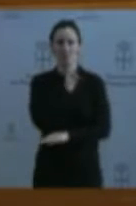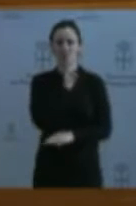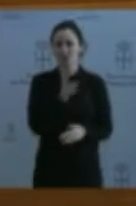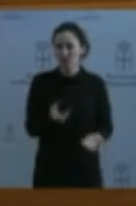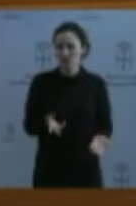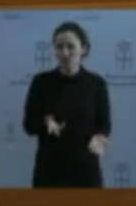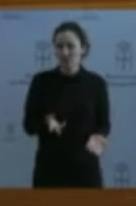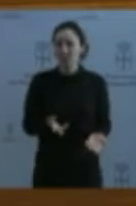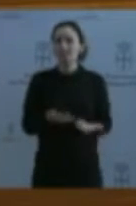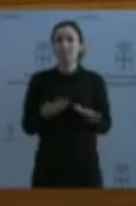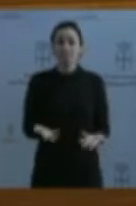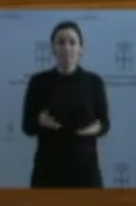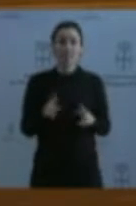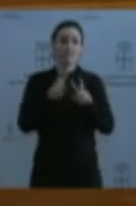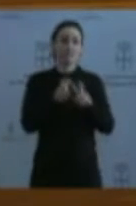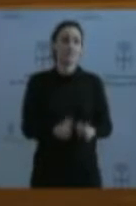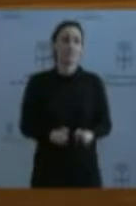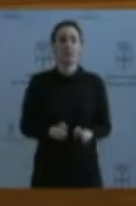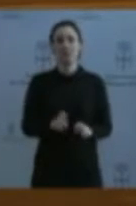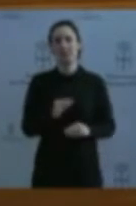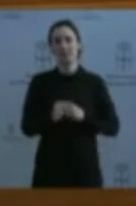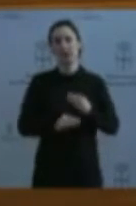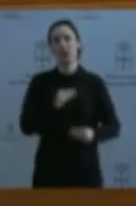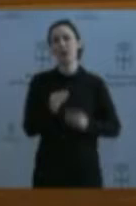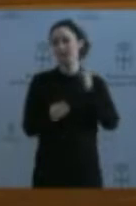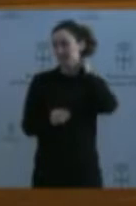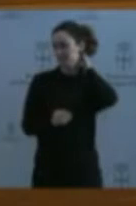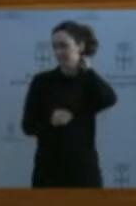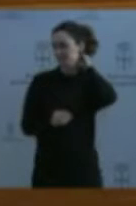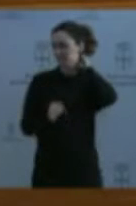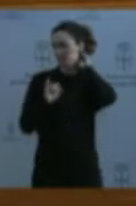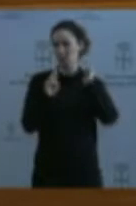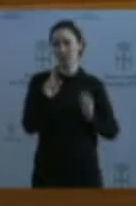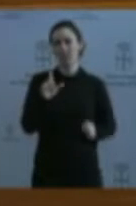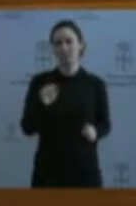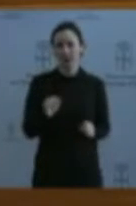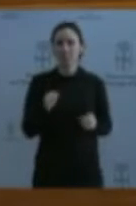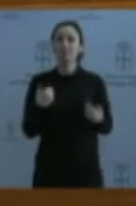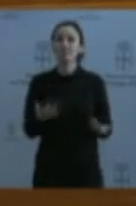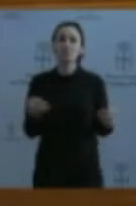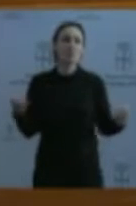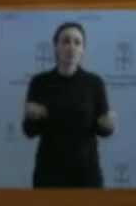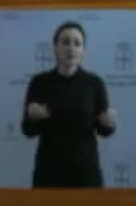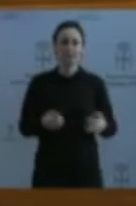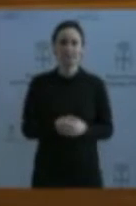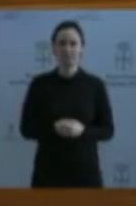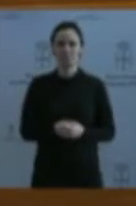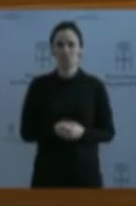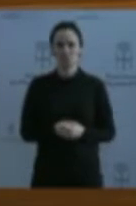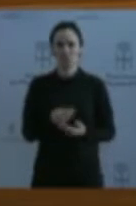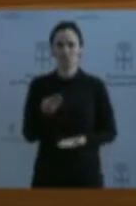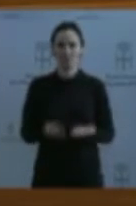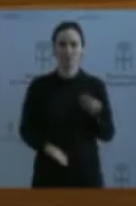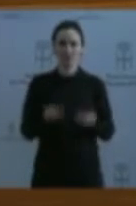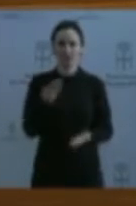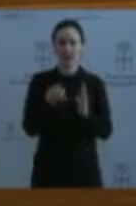haciendo dentro del IPLA es precisamente la valoración de una calidad diferenciada de la